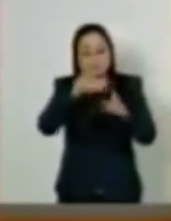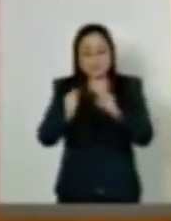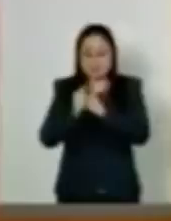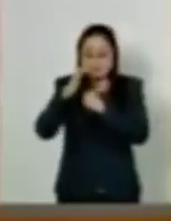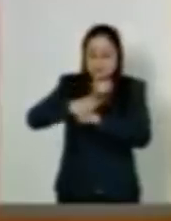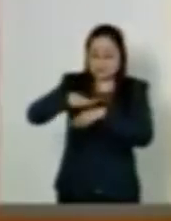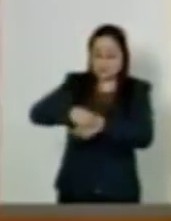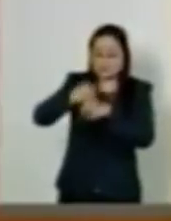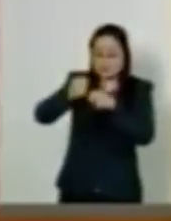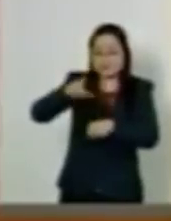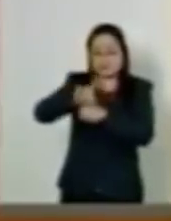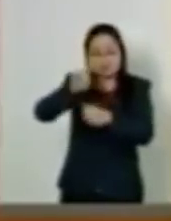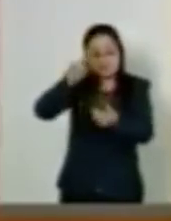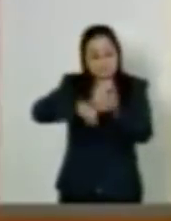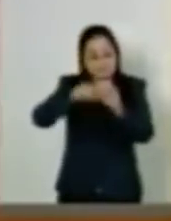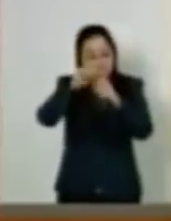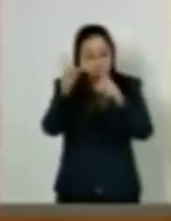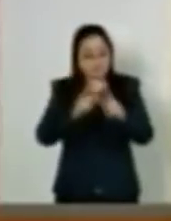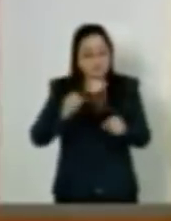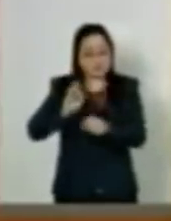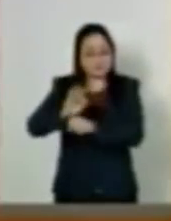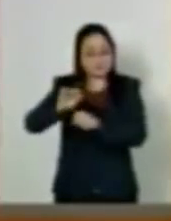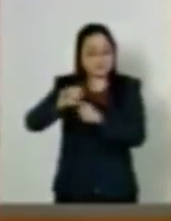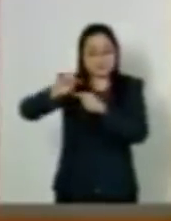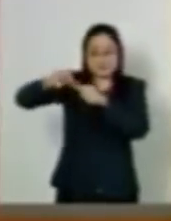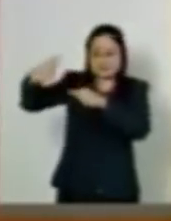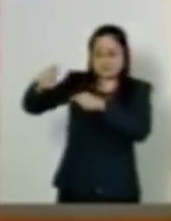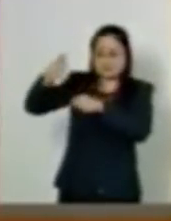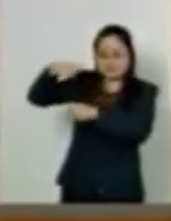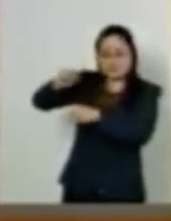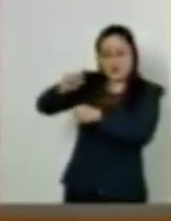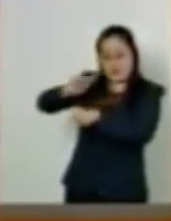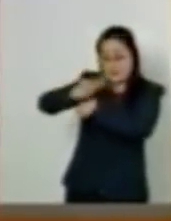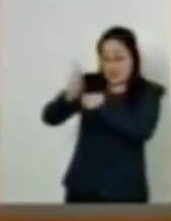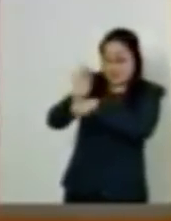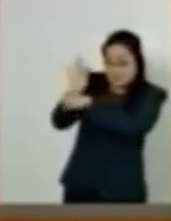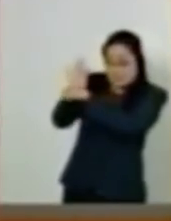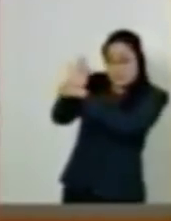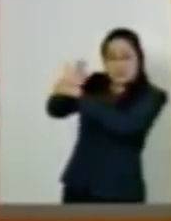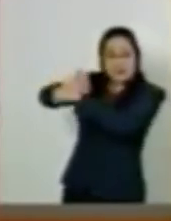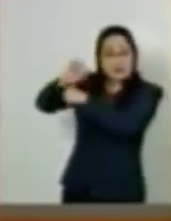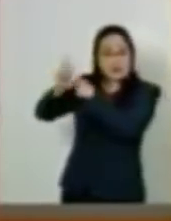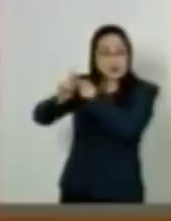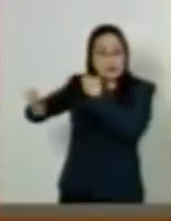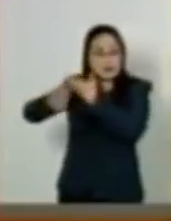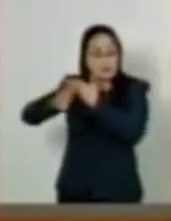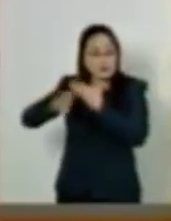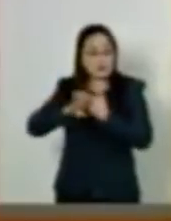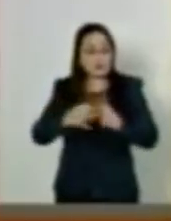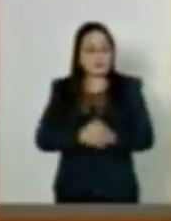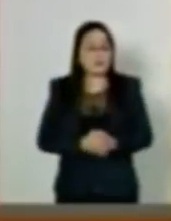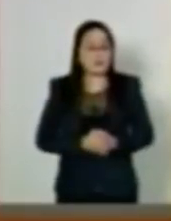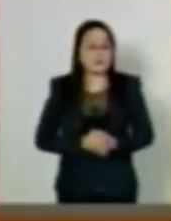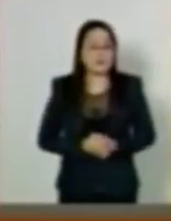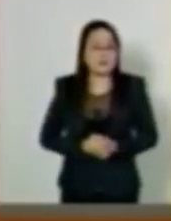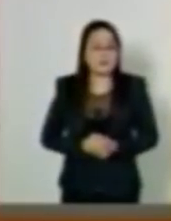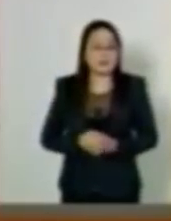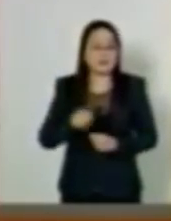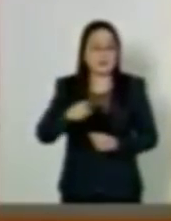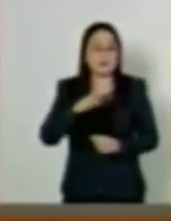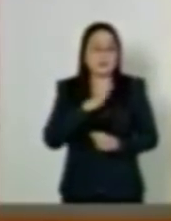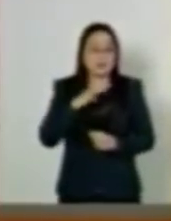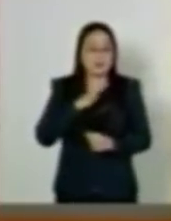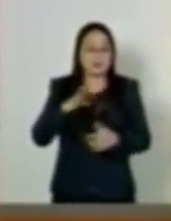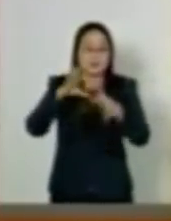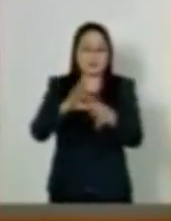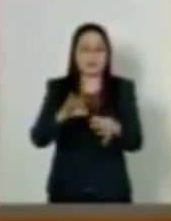la seguridad interior y defensa exterior de la Federación. Y es hasta abril de 2004 que se incluye el término